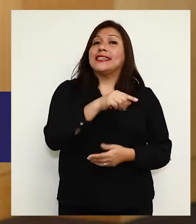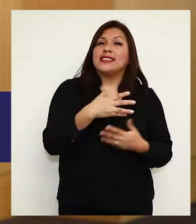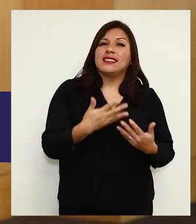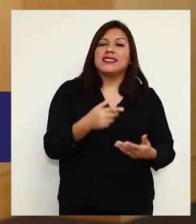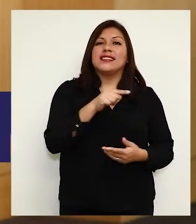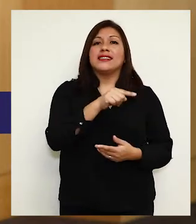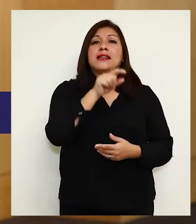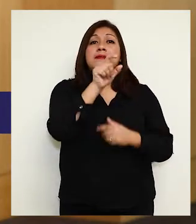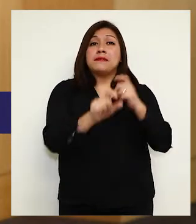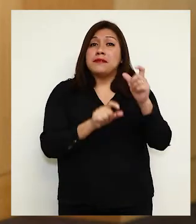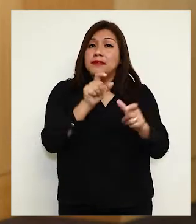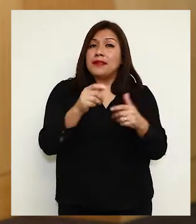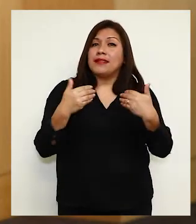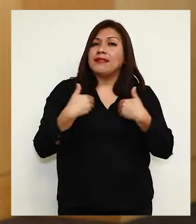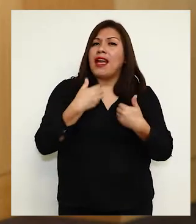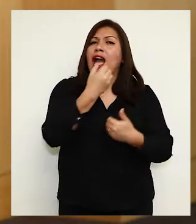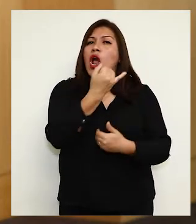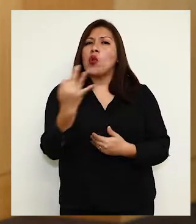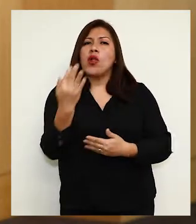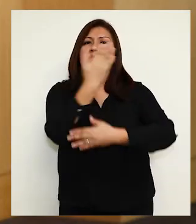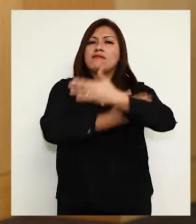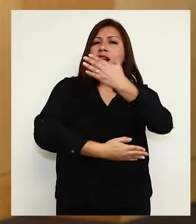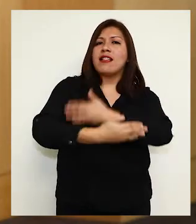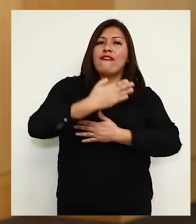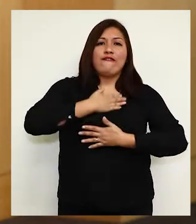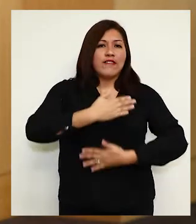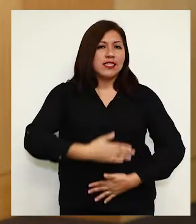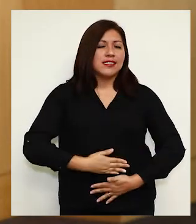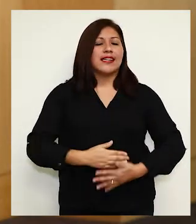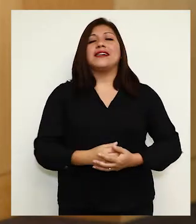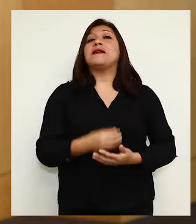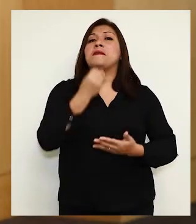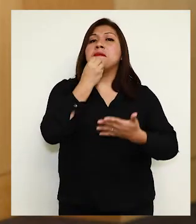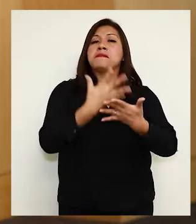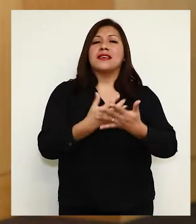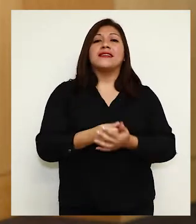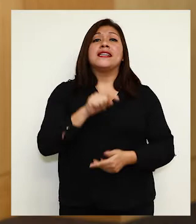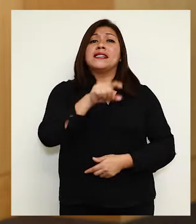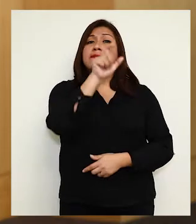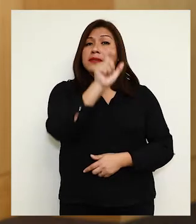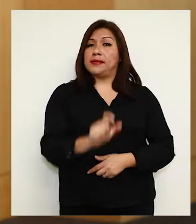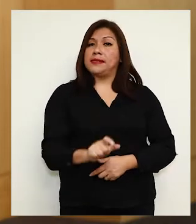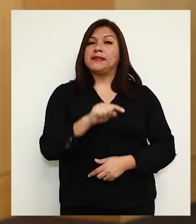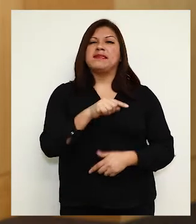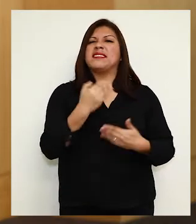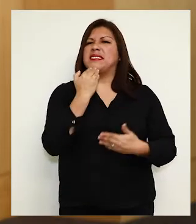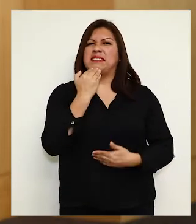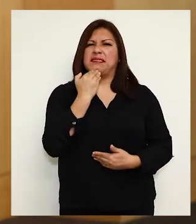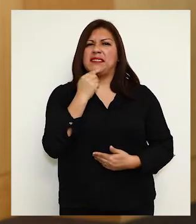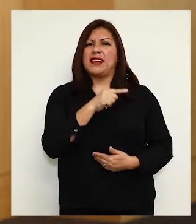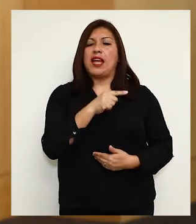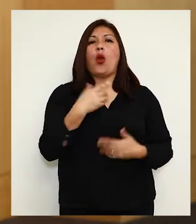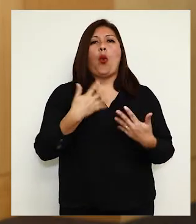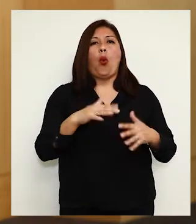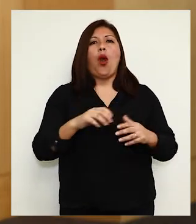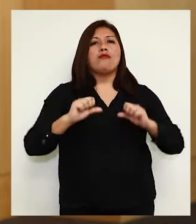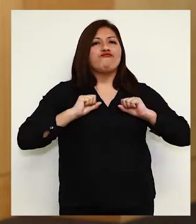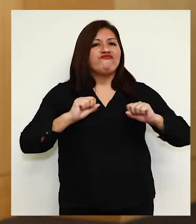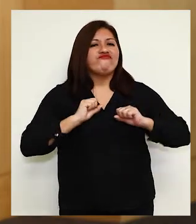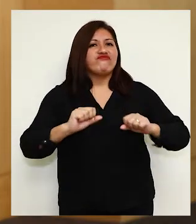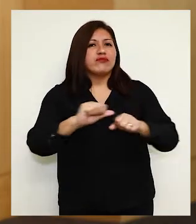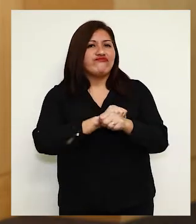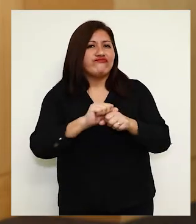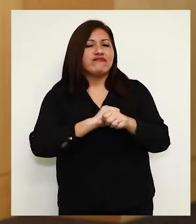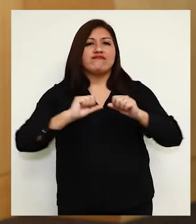caso, aquellas personas que tenían algún tipo de discapacidad física. Pues bien, esta persona era una gran